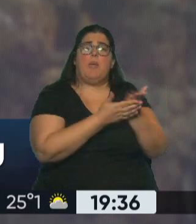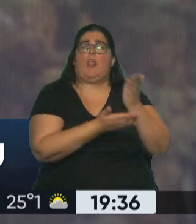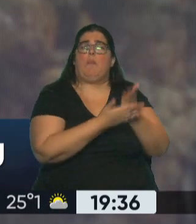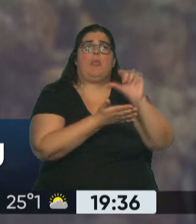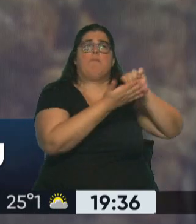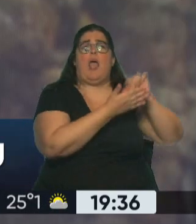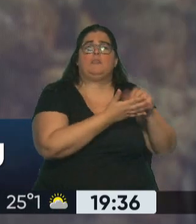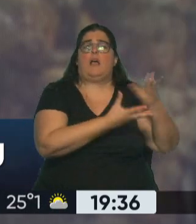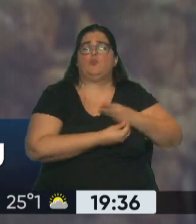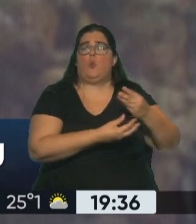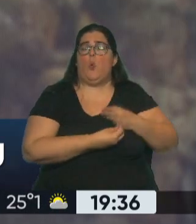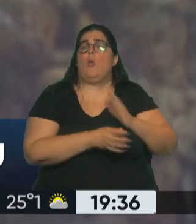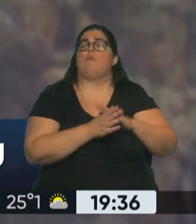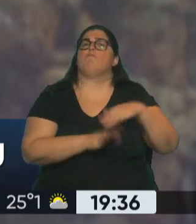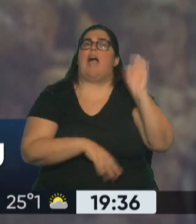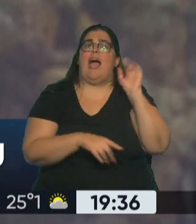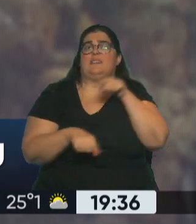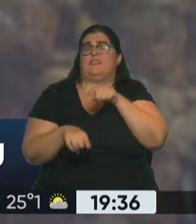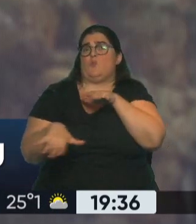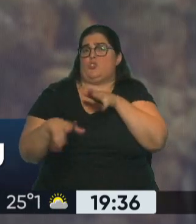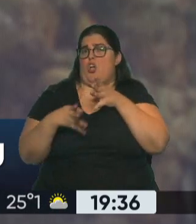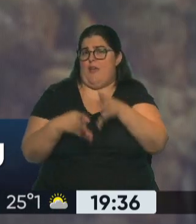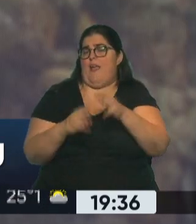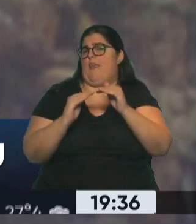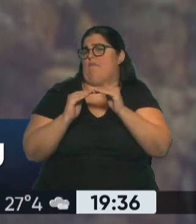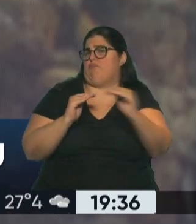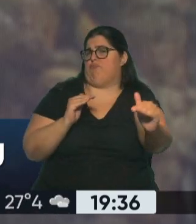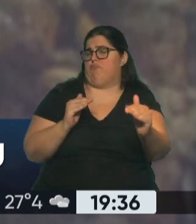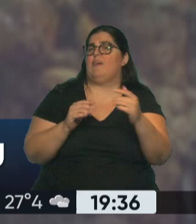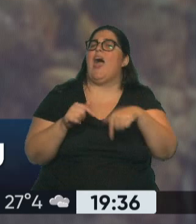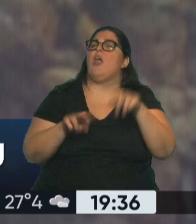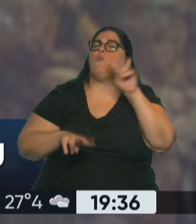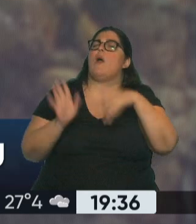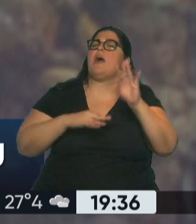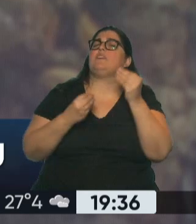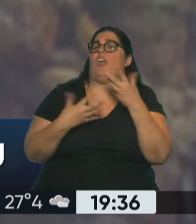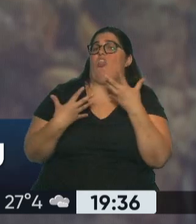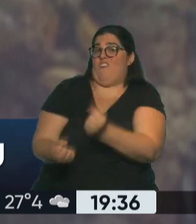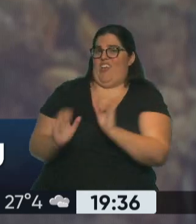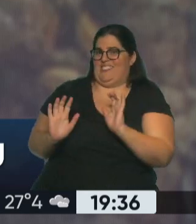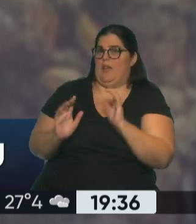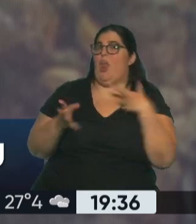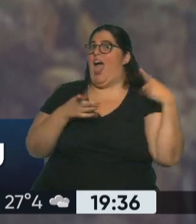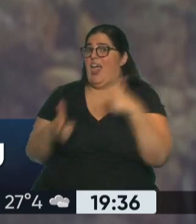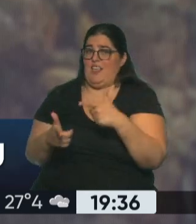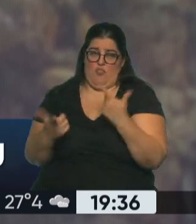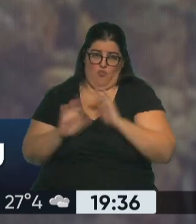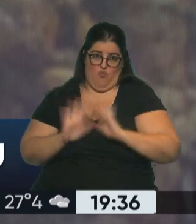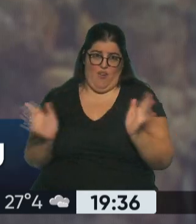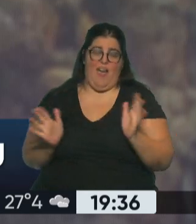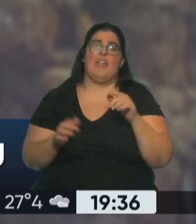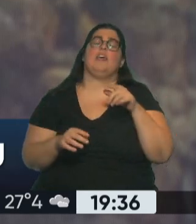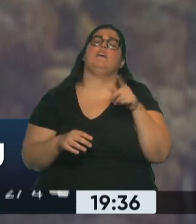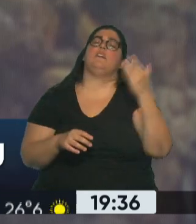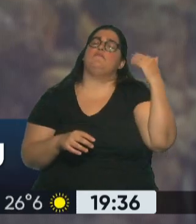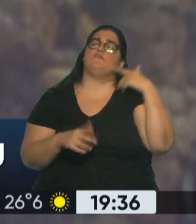bélica o en la parte bélica está en este estancamiento defensivo. Volvió a decir en las últimas horas que, por supuesto, van a buscar una contraofensiva. O